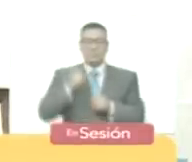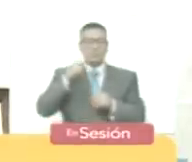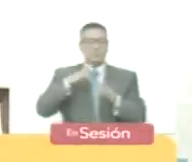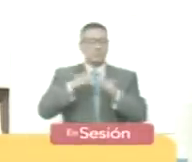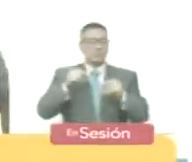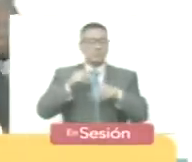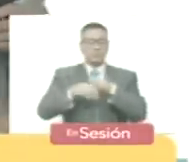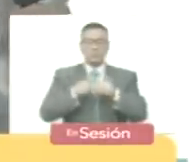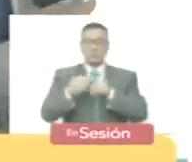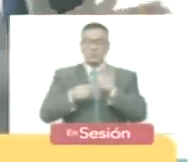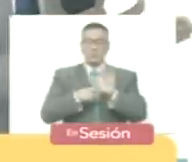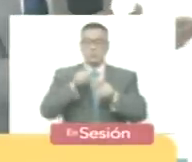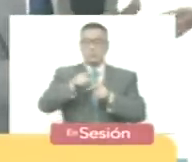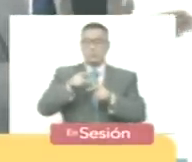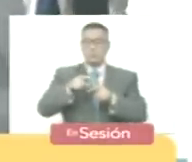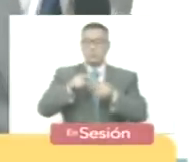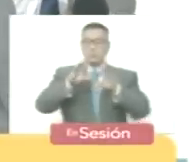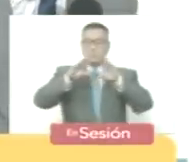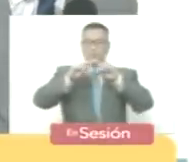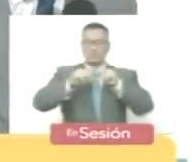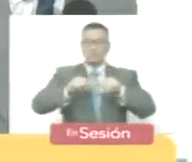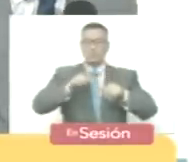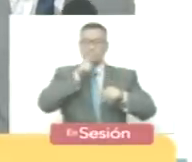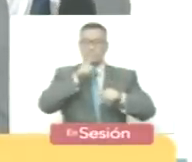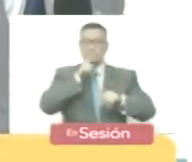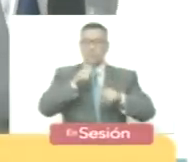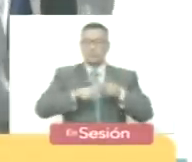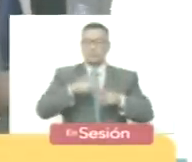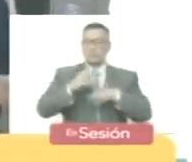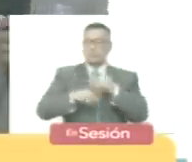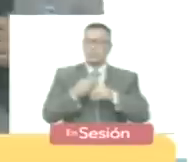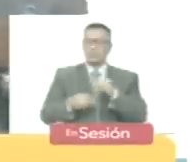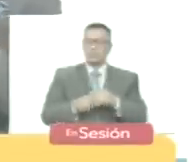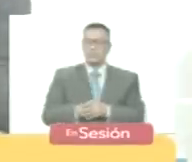expresión de esa descomposición, de cómo